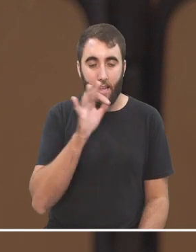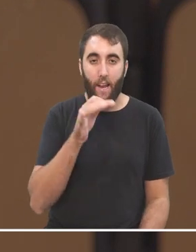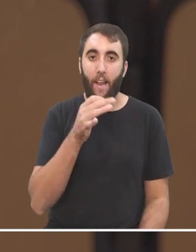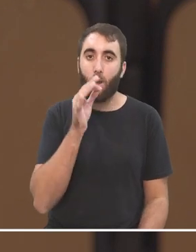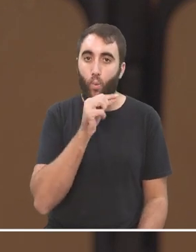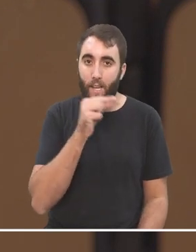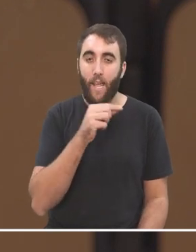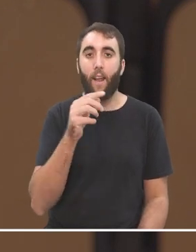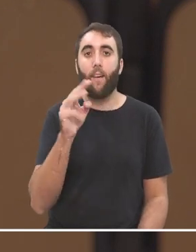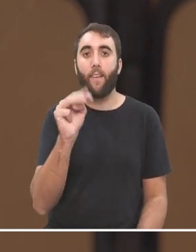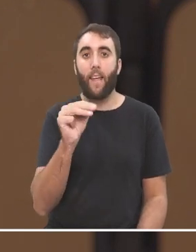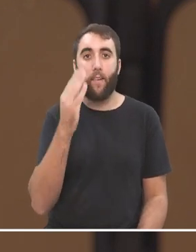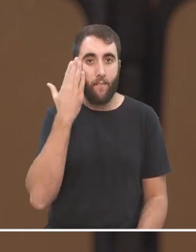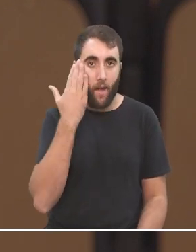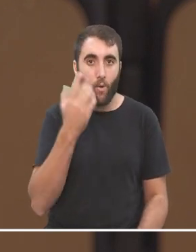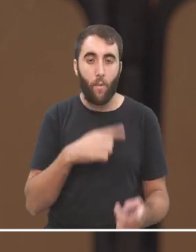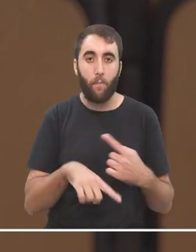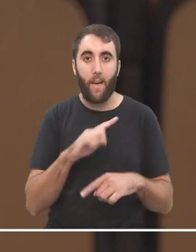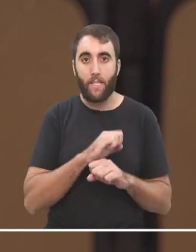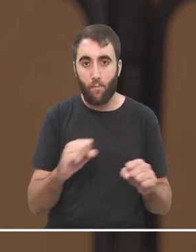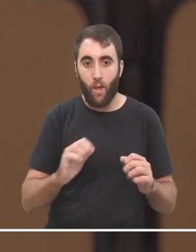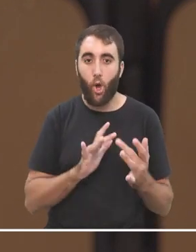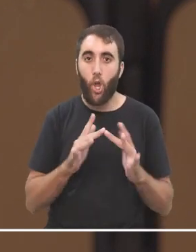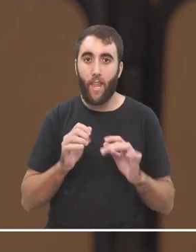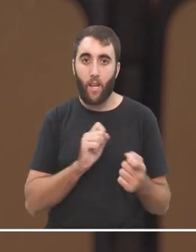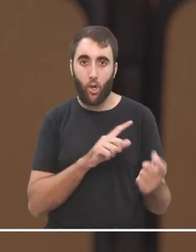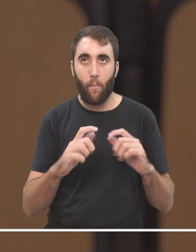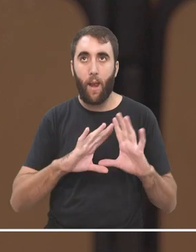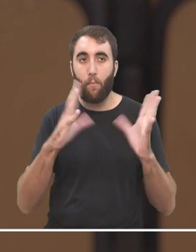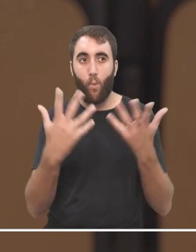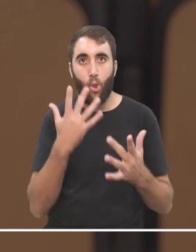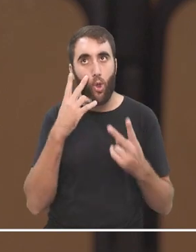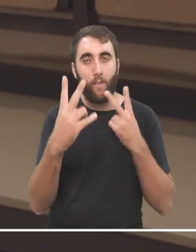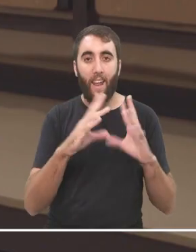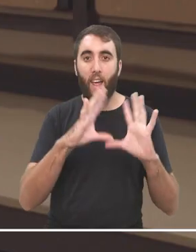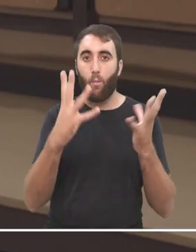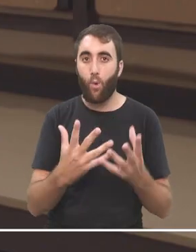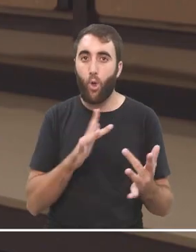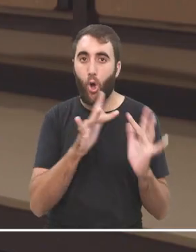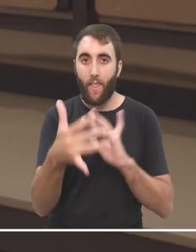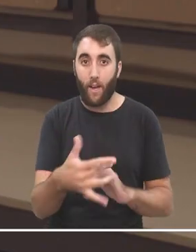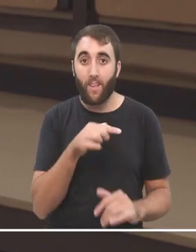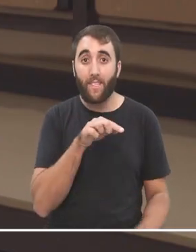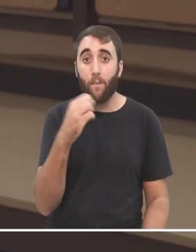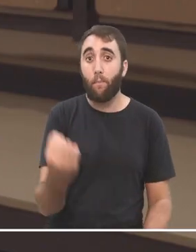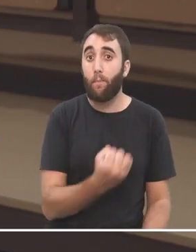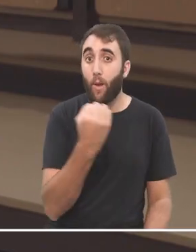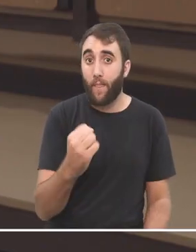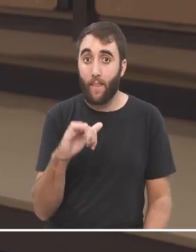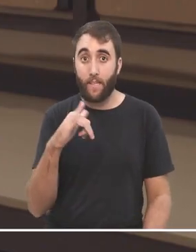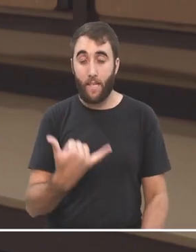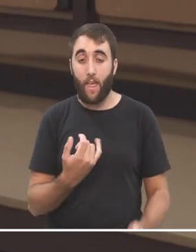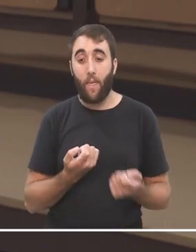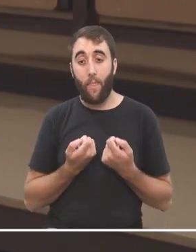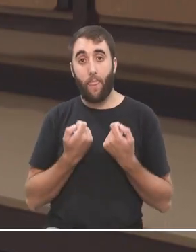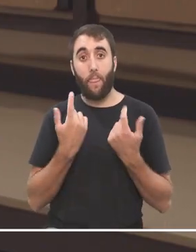navegadores para comunicarse entre ellos y por lo tanto para comunicarse con el mundo. Entonces es importante, pienso,